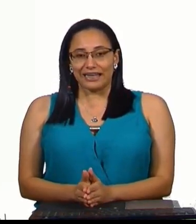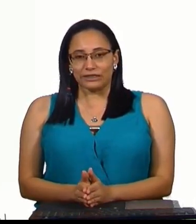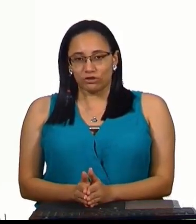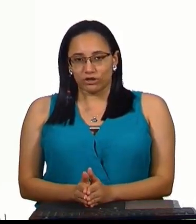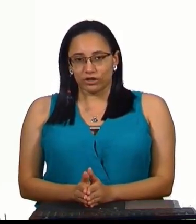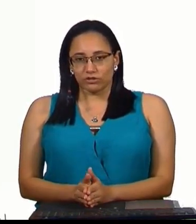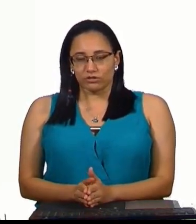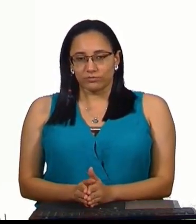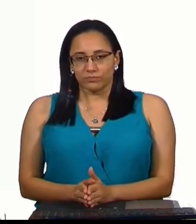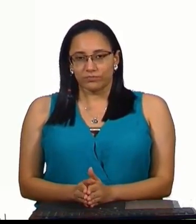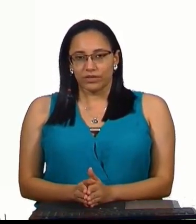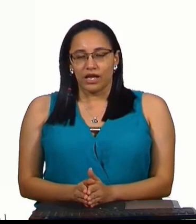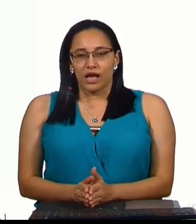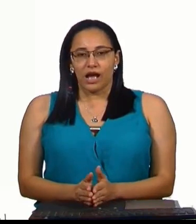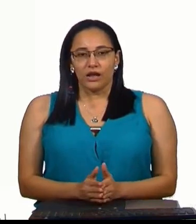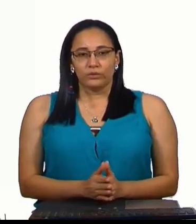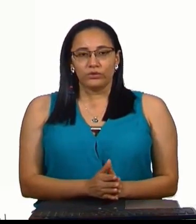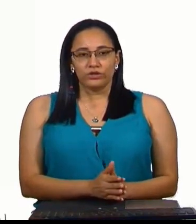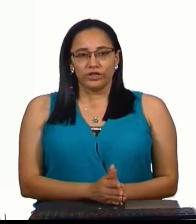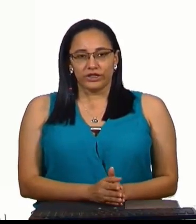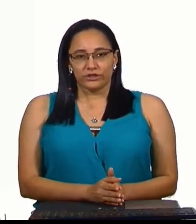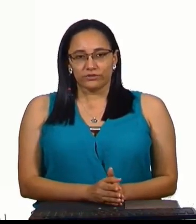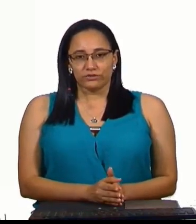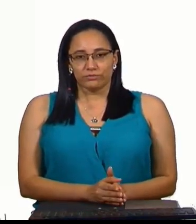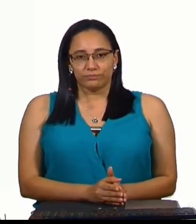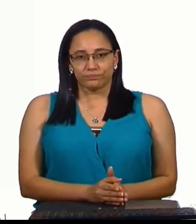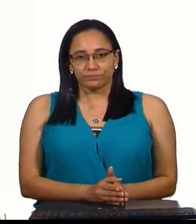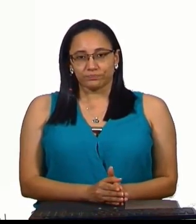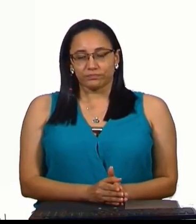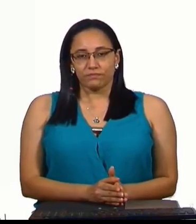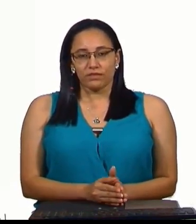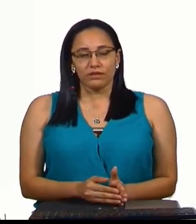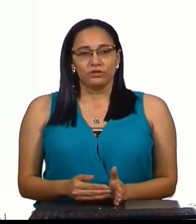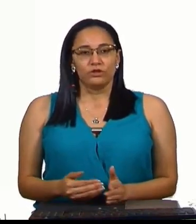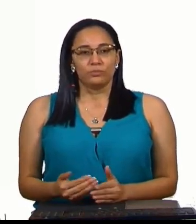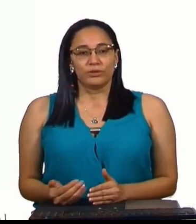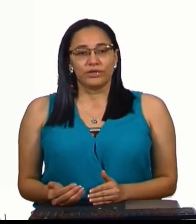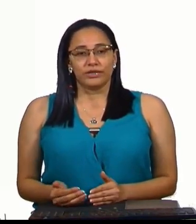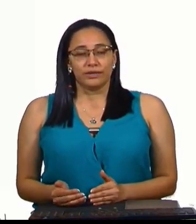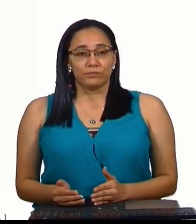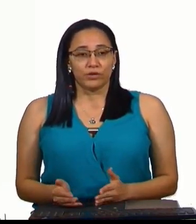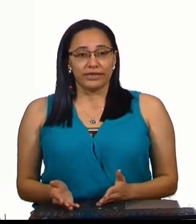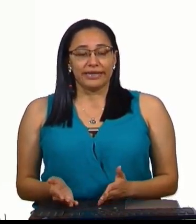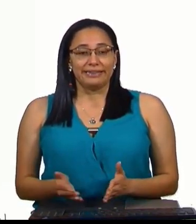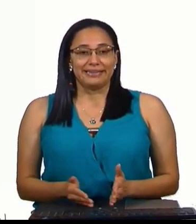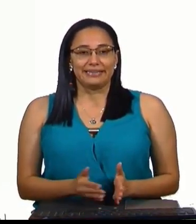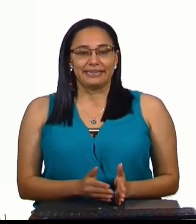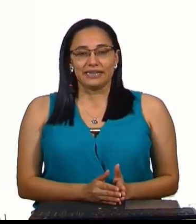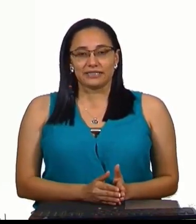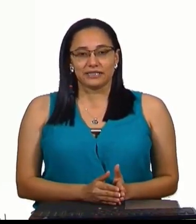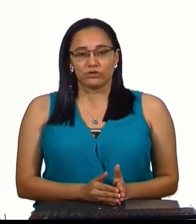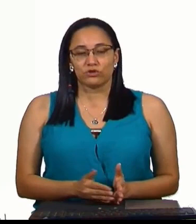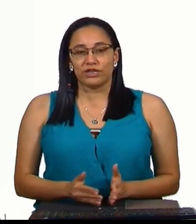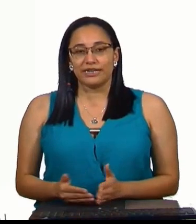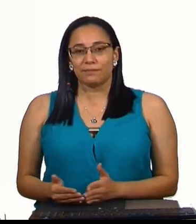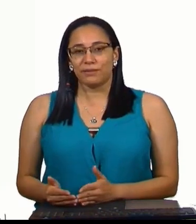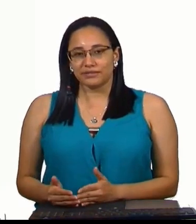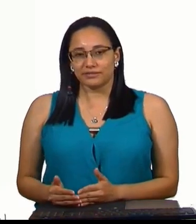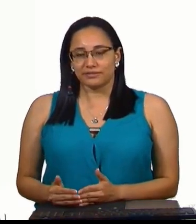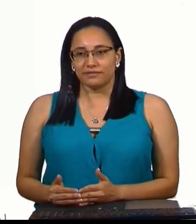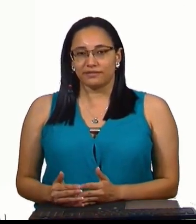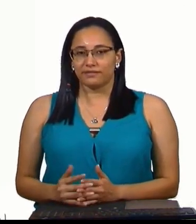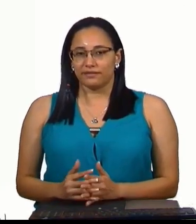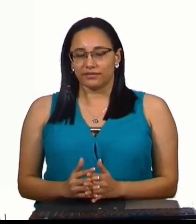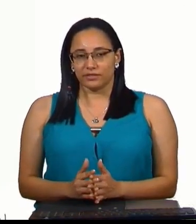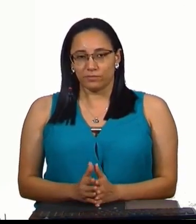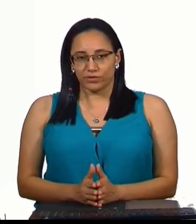objetos electrónicos, algunos niños no pueden entretenerse o son